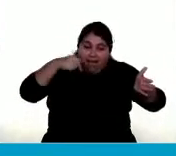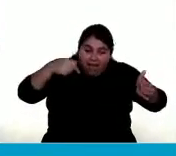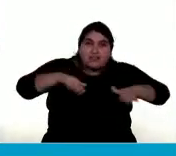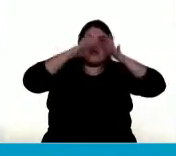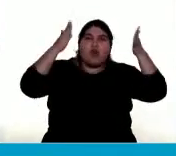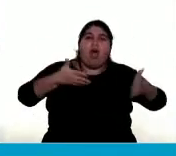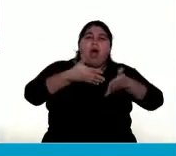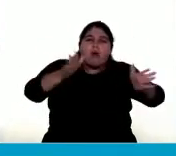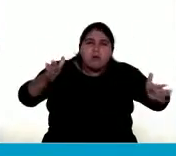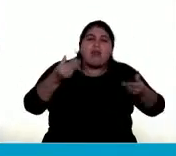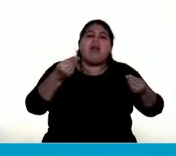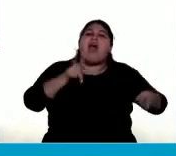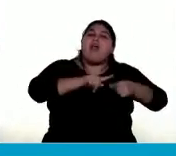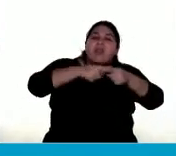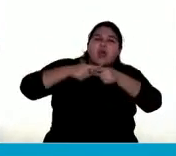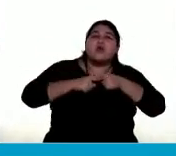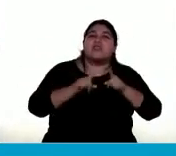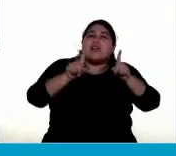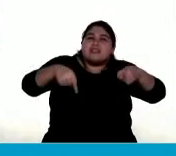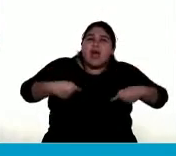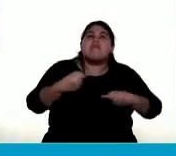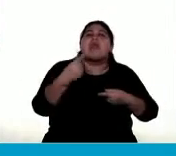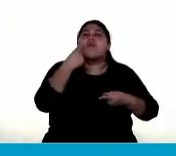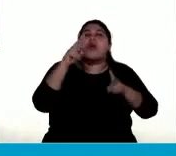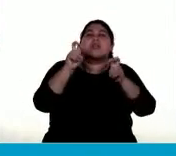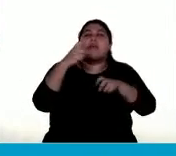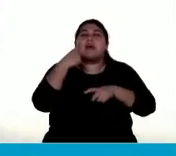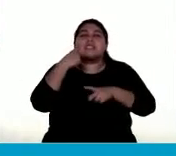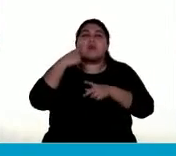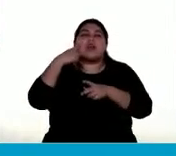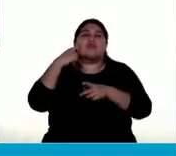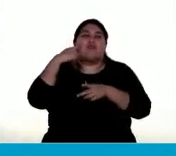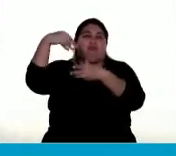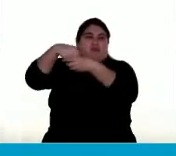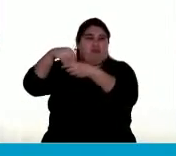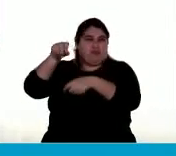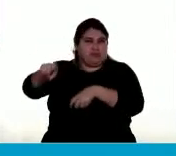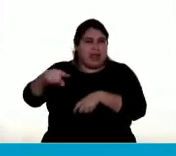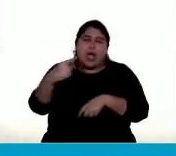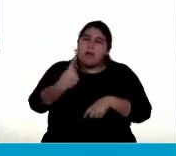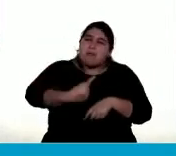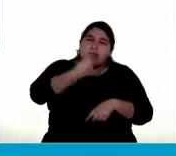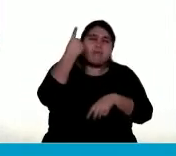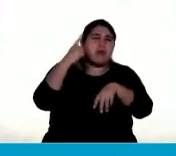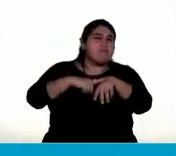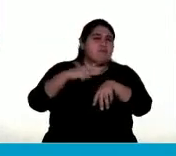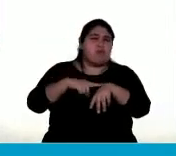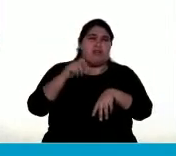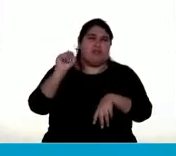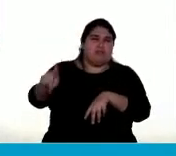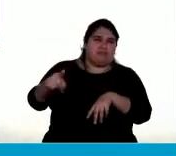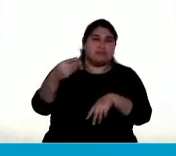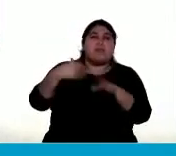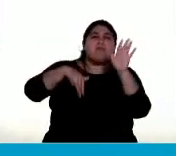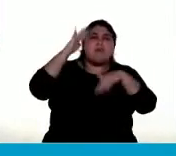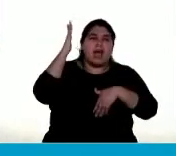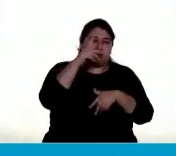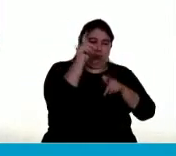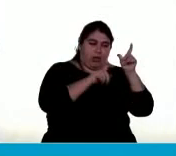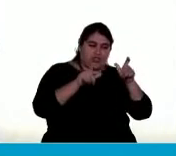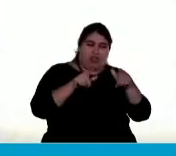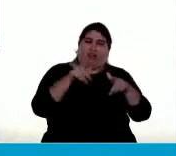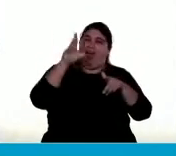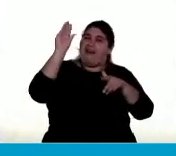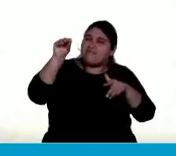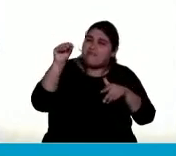discutir temas vinculados a los intendentes. El primer eslabón, el primer mostrador a donde van los vecinos